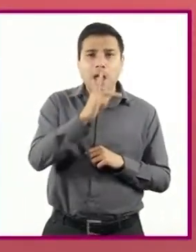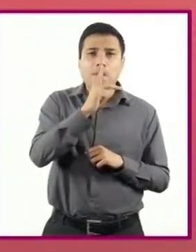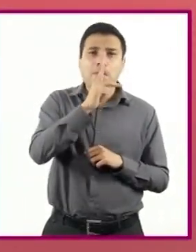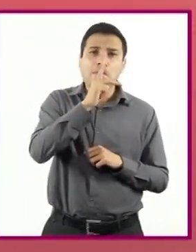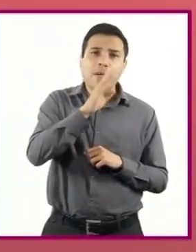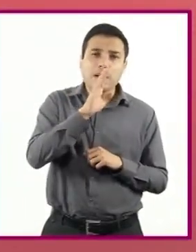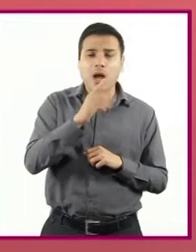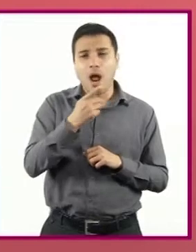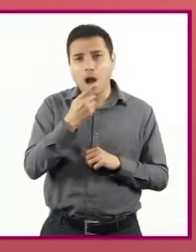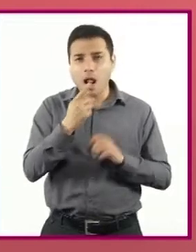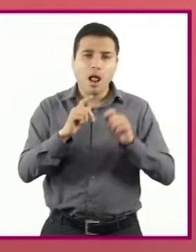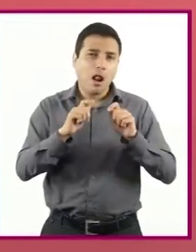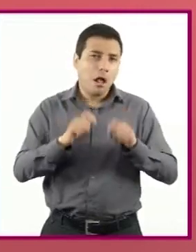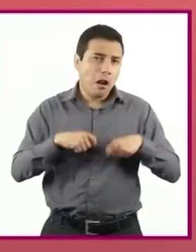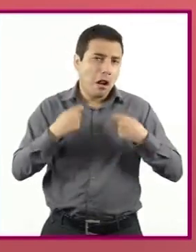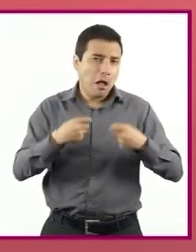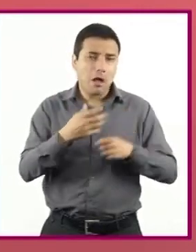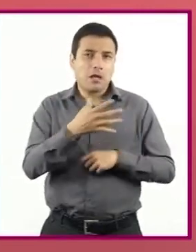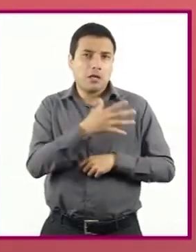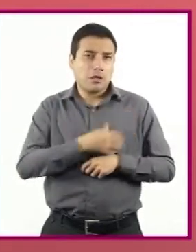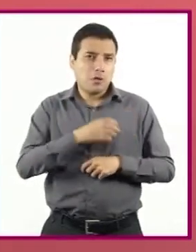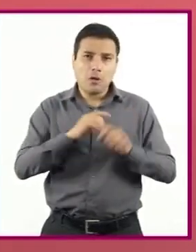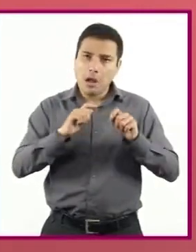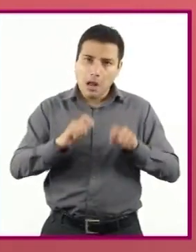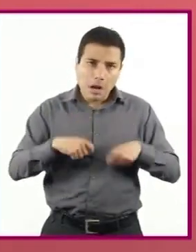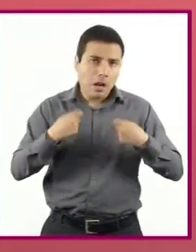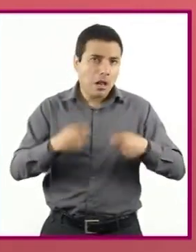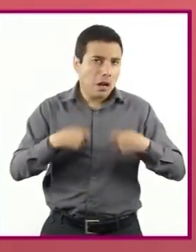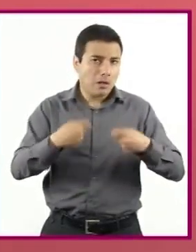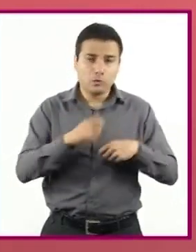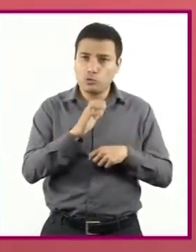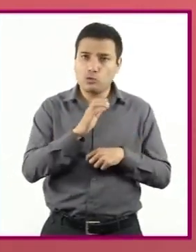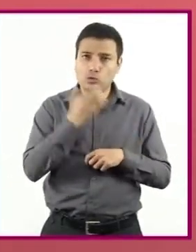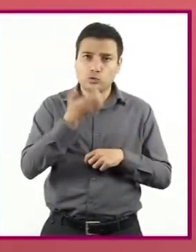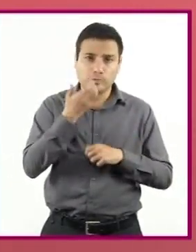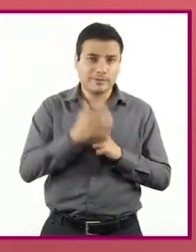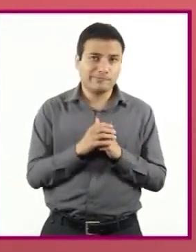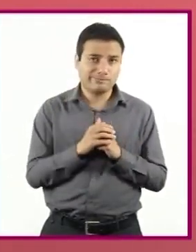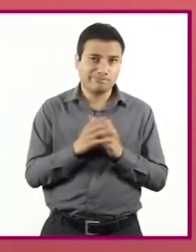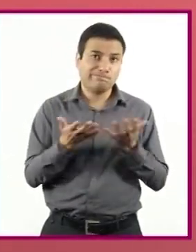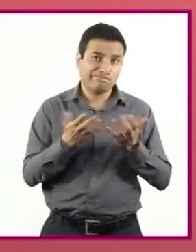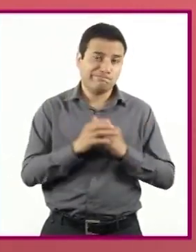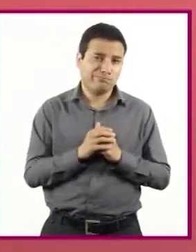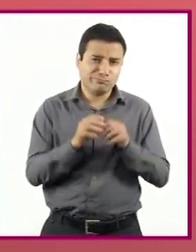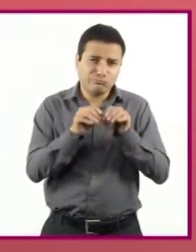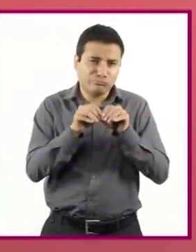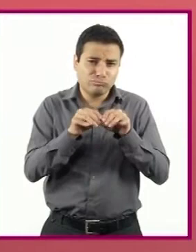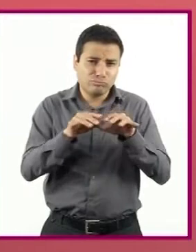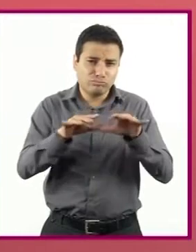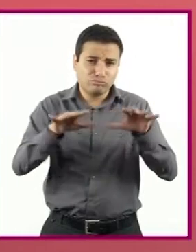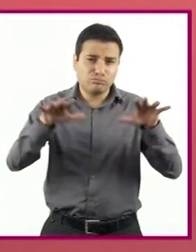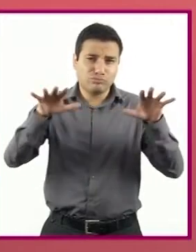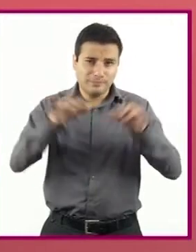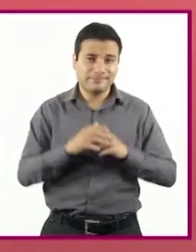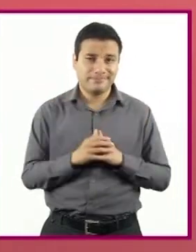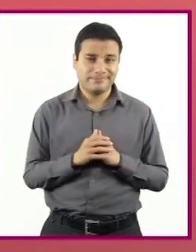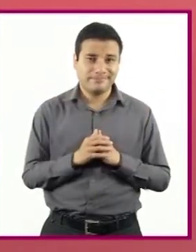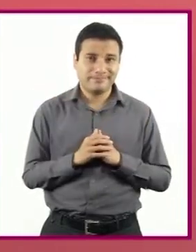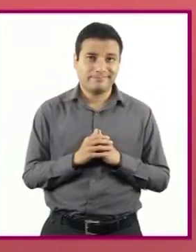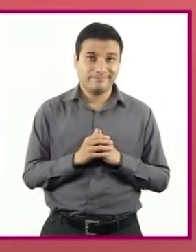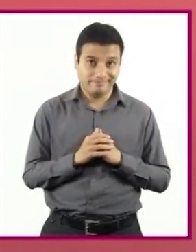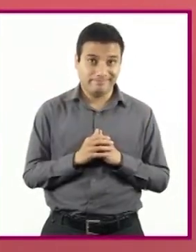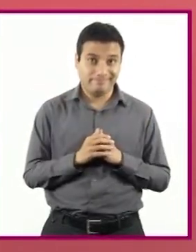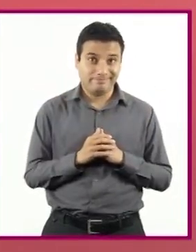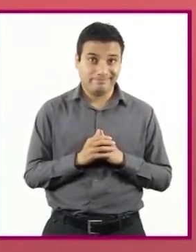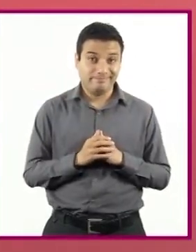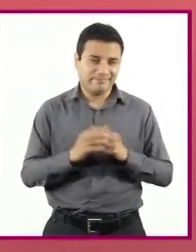generación como fieles testigos de la sabiduría popular que a partir de la oralidad encuentran en esta forma de comunicación una